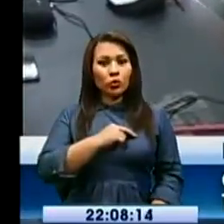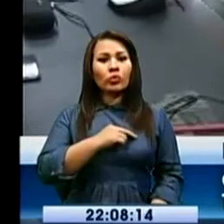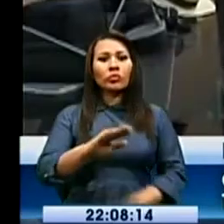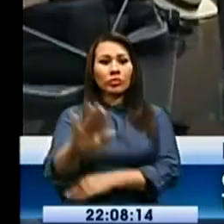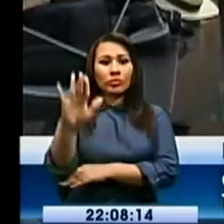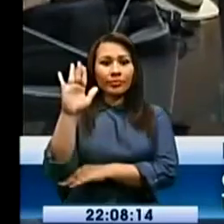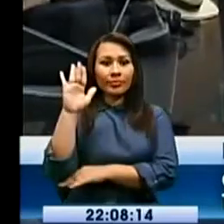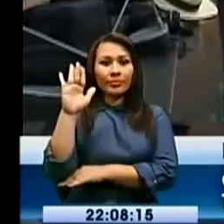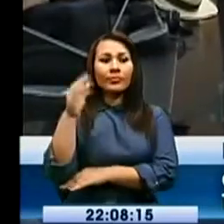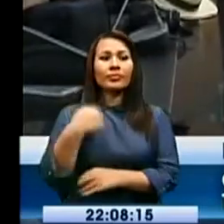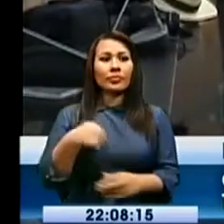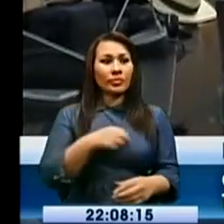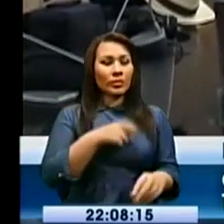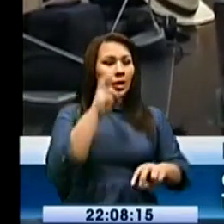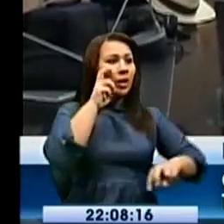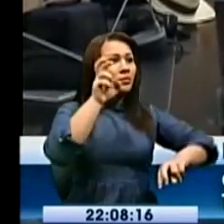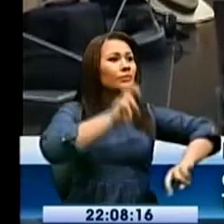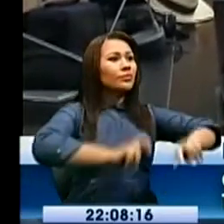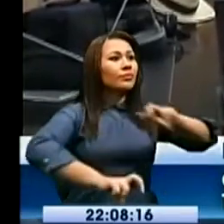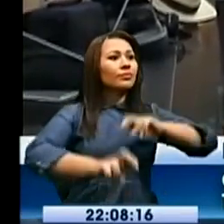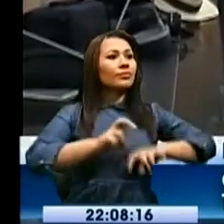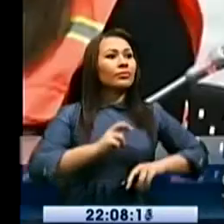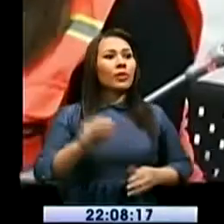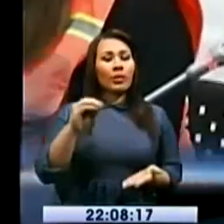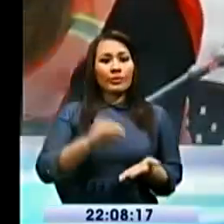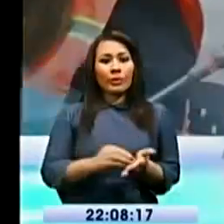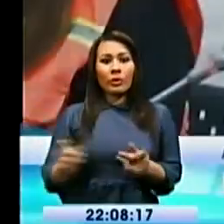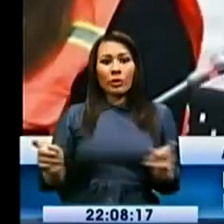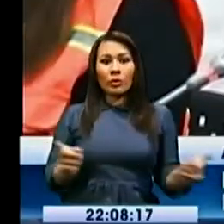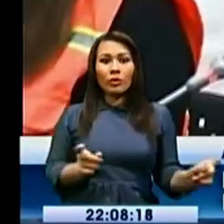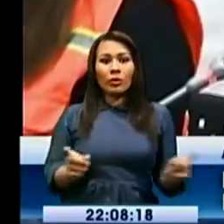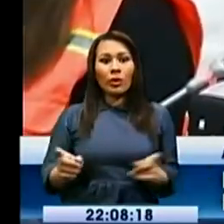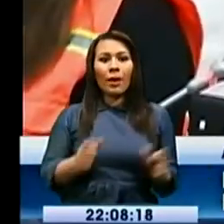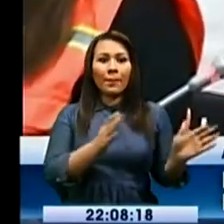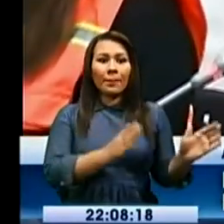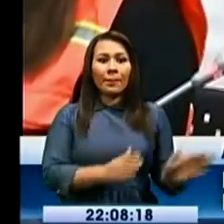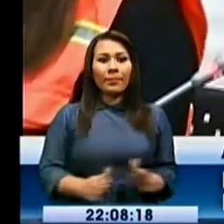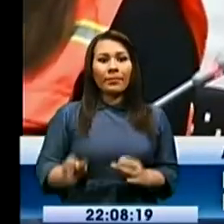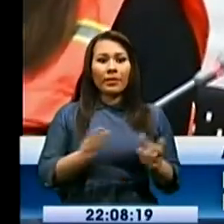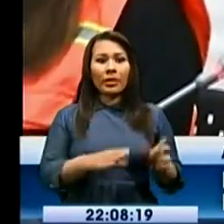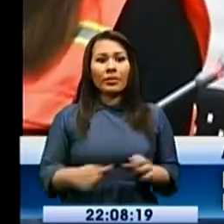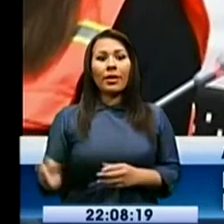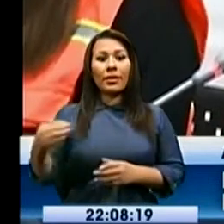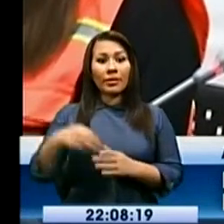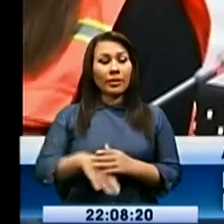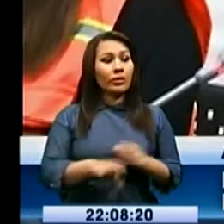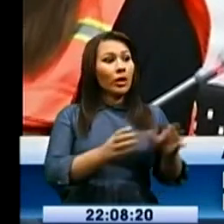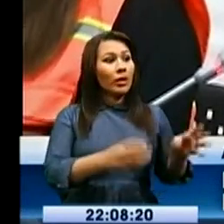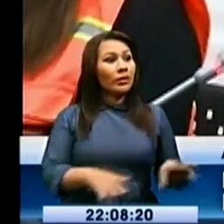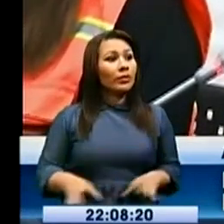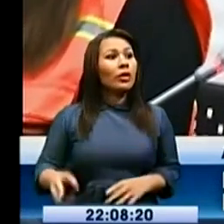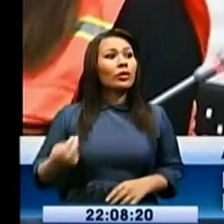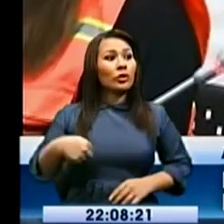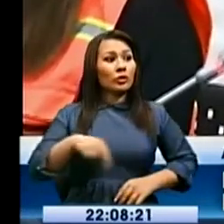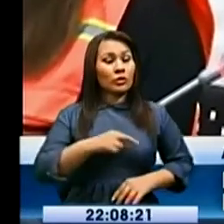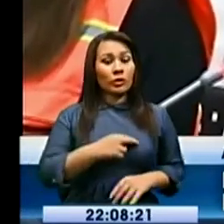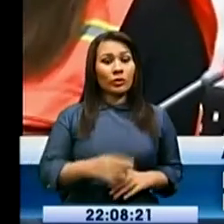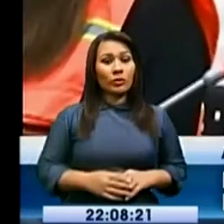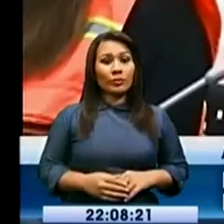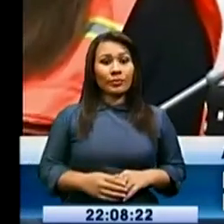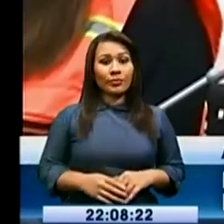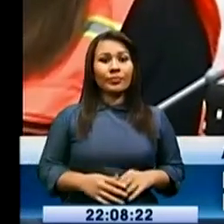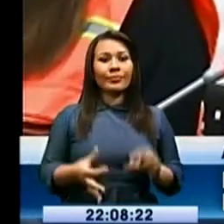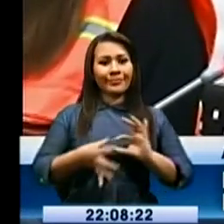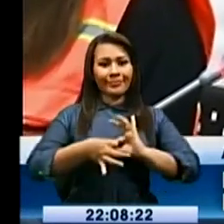que debemos evaluar las disposiciones pertinentes al plan de acción. Y dentro de ese plan de acción, nosotros tenemos